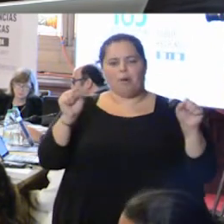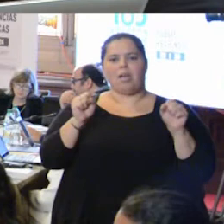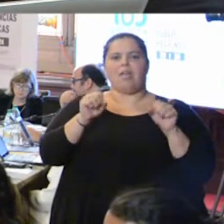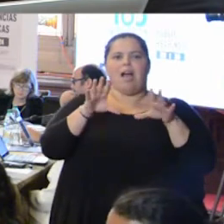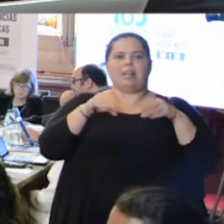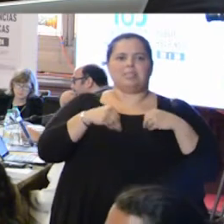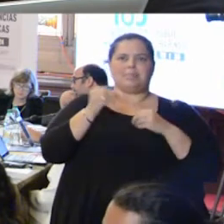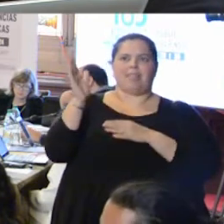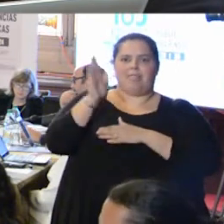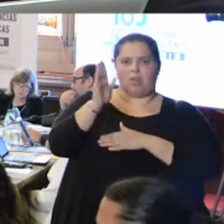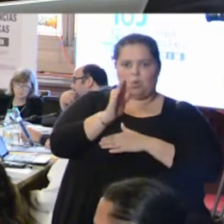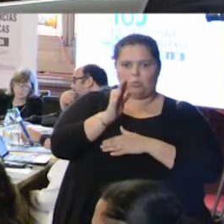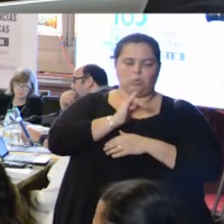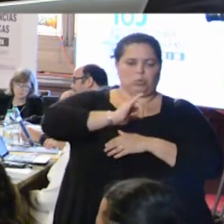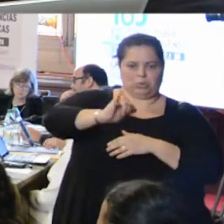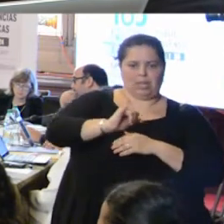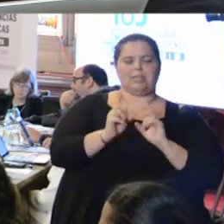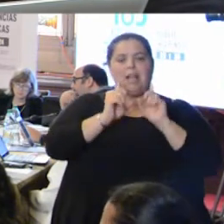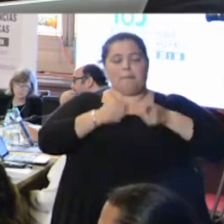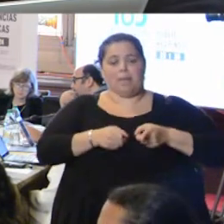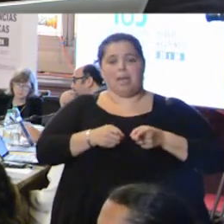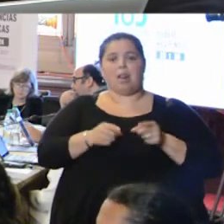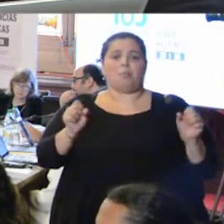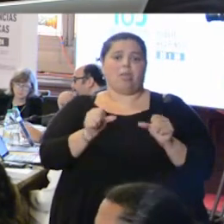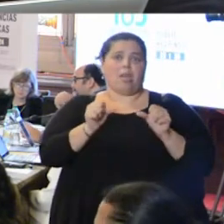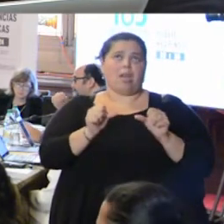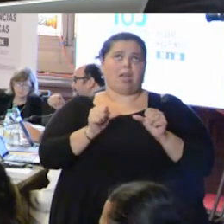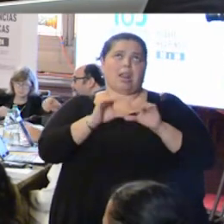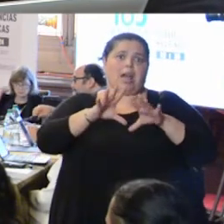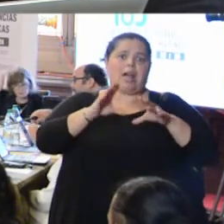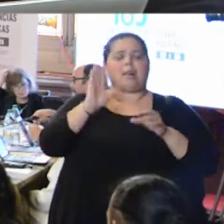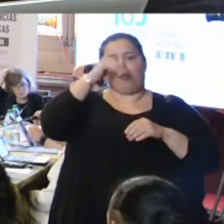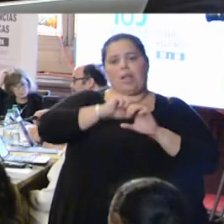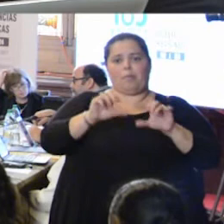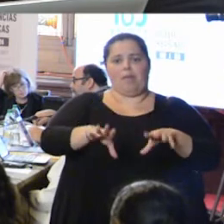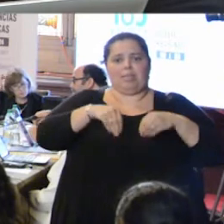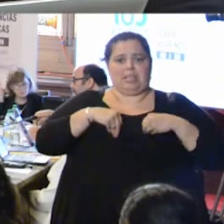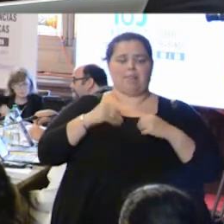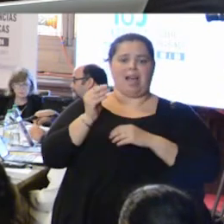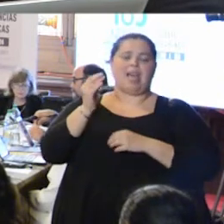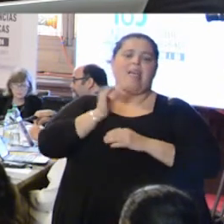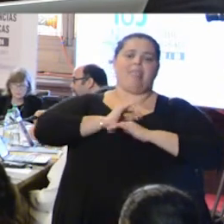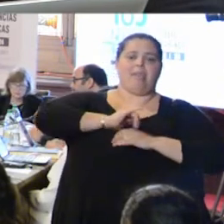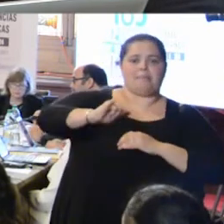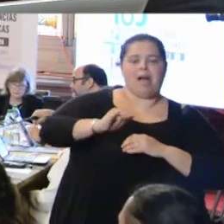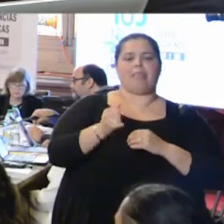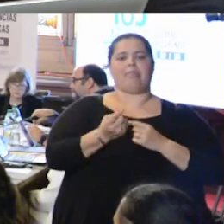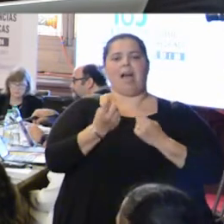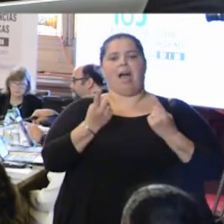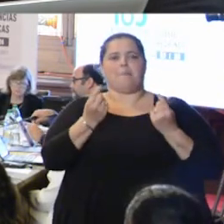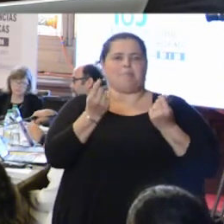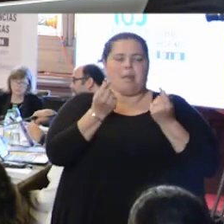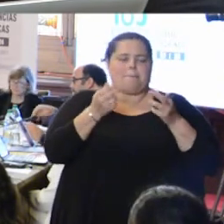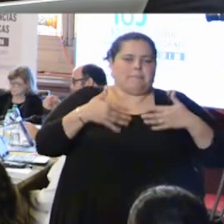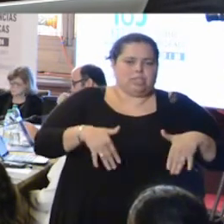públicos, jurídicos, y que los jueces de la República que aceptan las demandas civiles millonarias y de secuestros de bienes contra